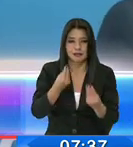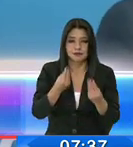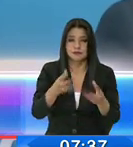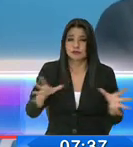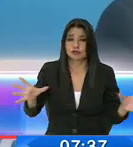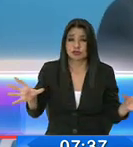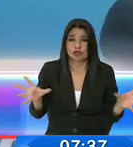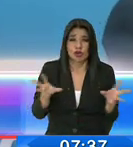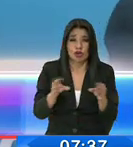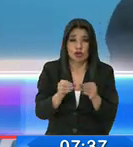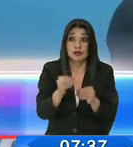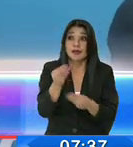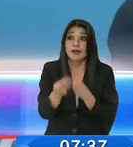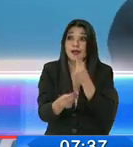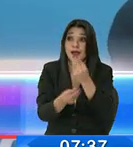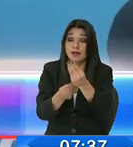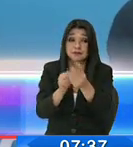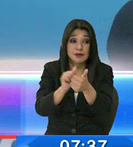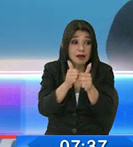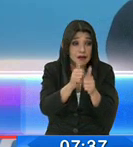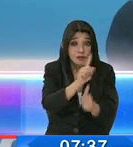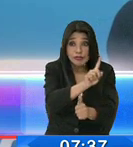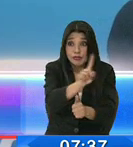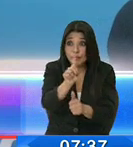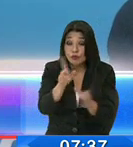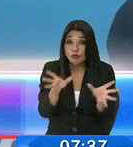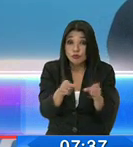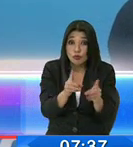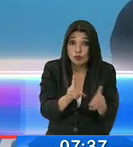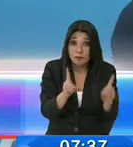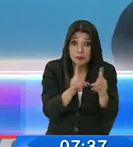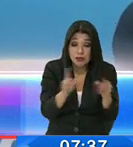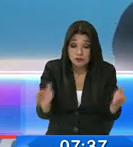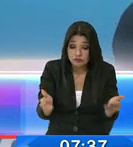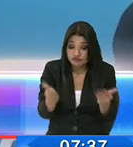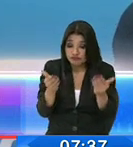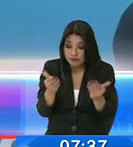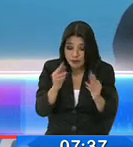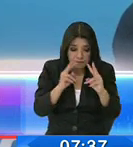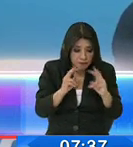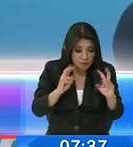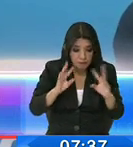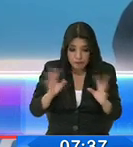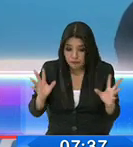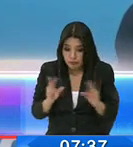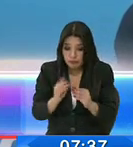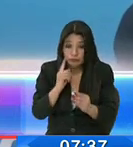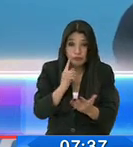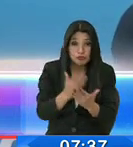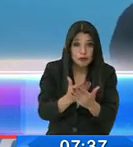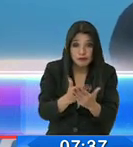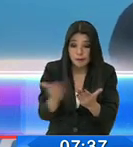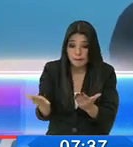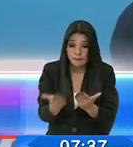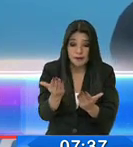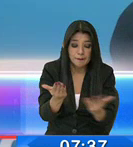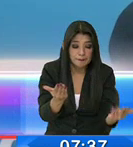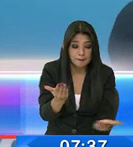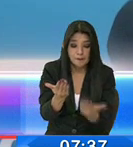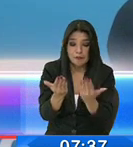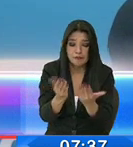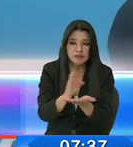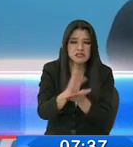vínculo entre cada uno de esos documentos cada una de esas pruebas de diferente índole como he referido